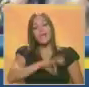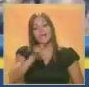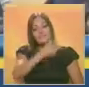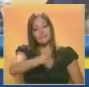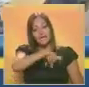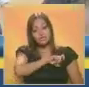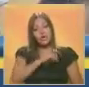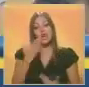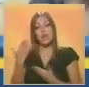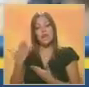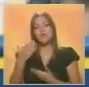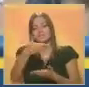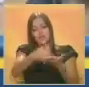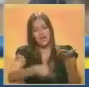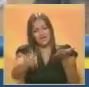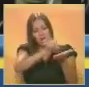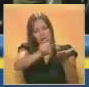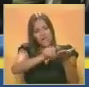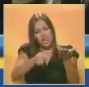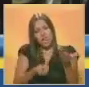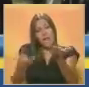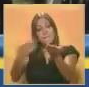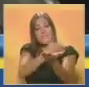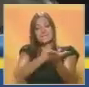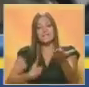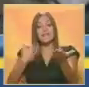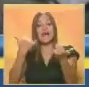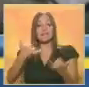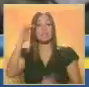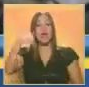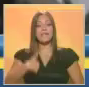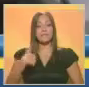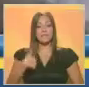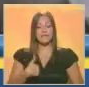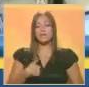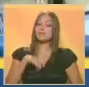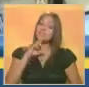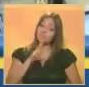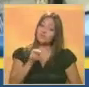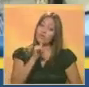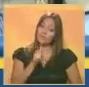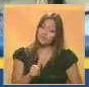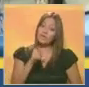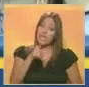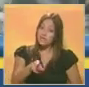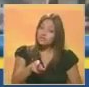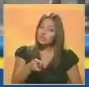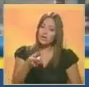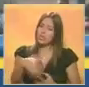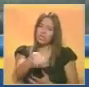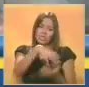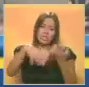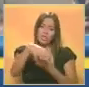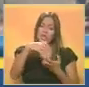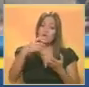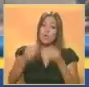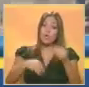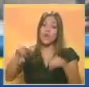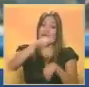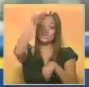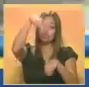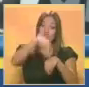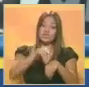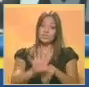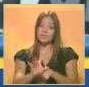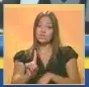repsol remitió una carta a la presidenta de Argentina Cristina Fernández en la que declaró una controversia por la nacionalización del